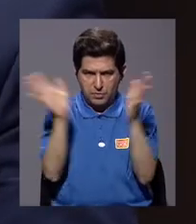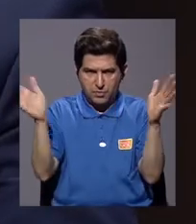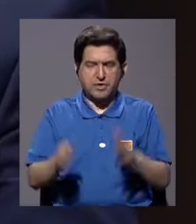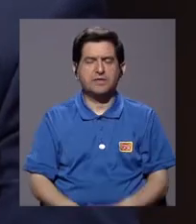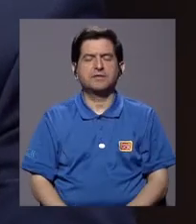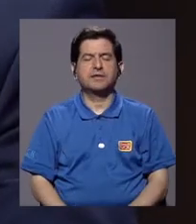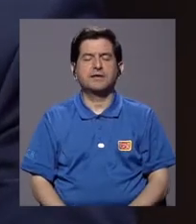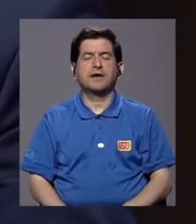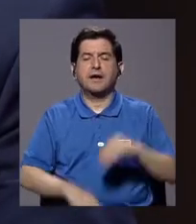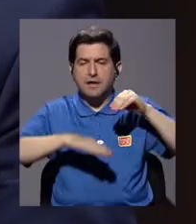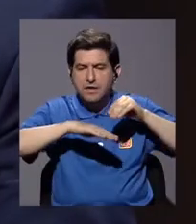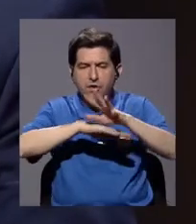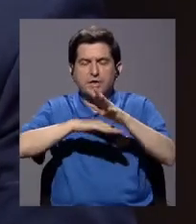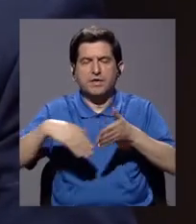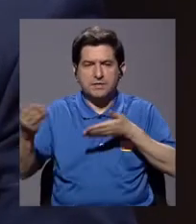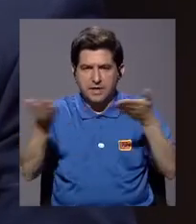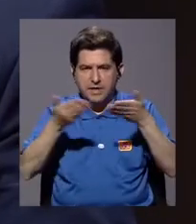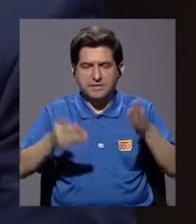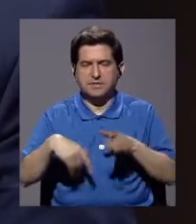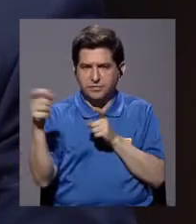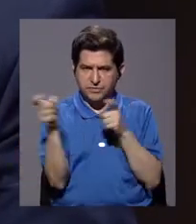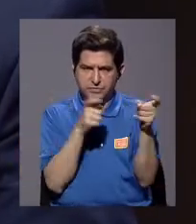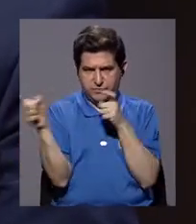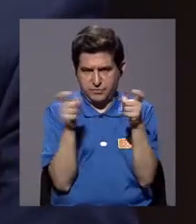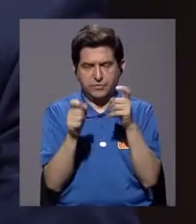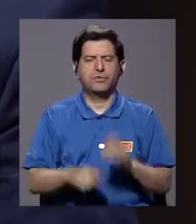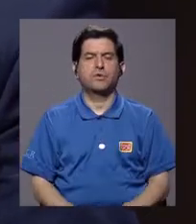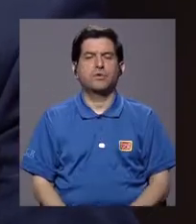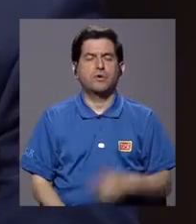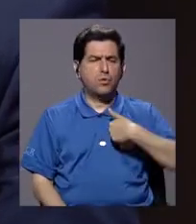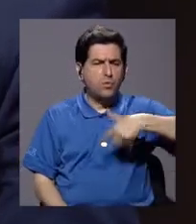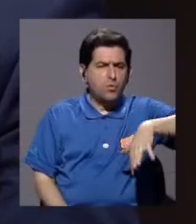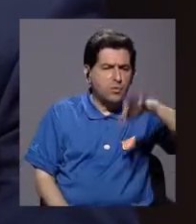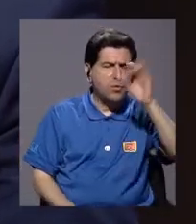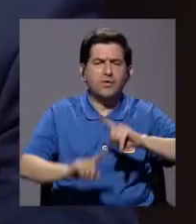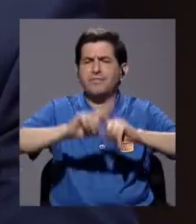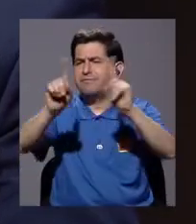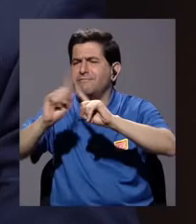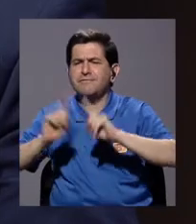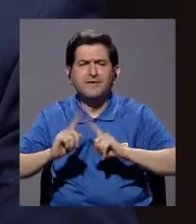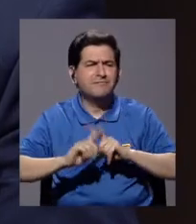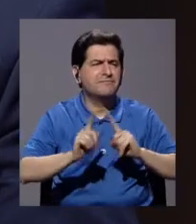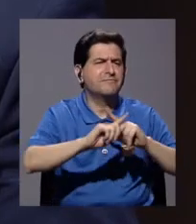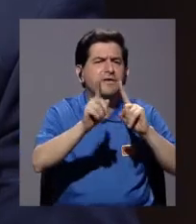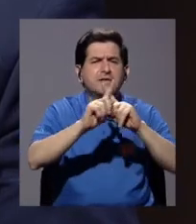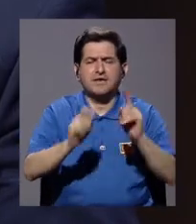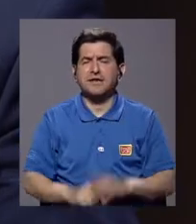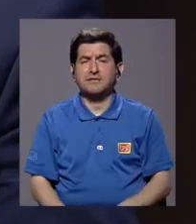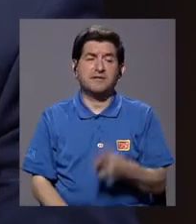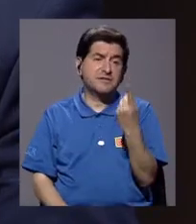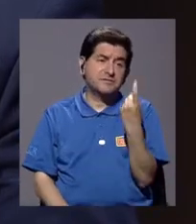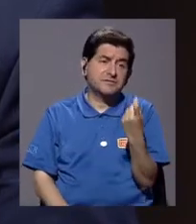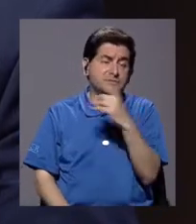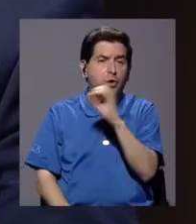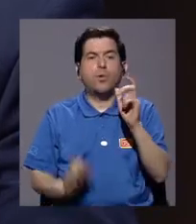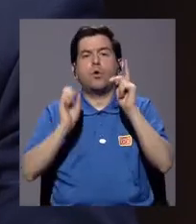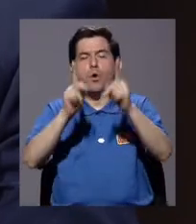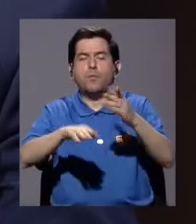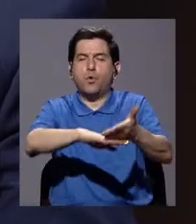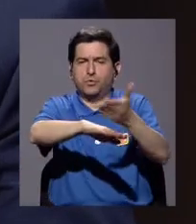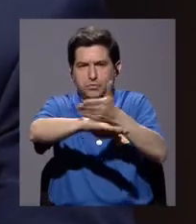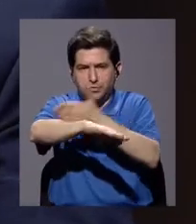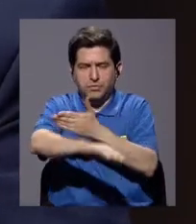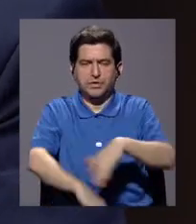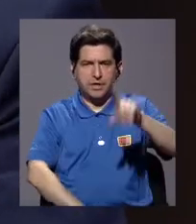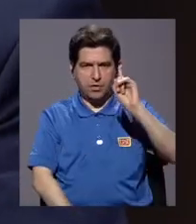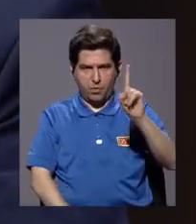carácter general, orientadoras que tengan que ver con los servicios regulados. Ahí uno puede encontrar diferentes carencias o